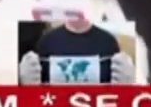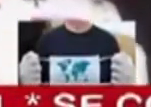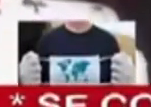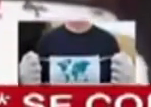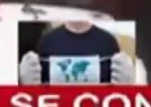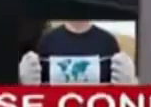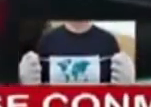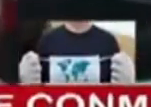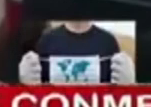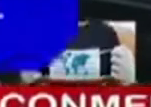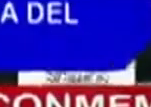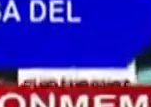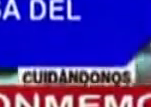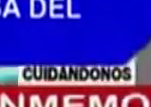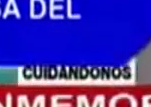el jueves.